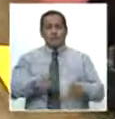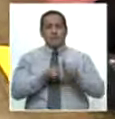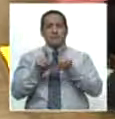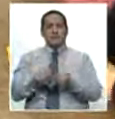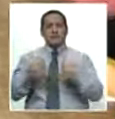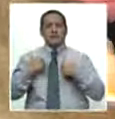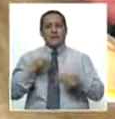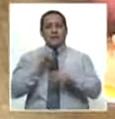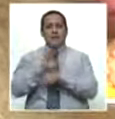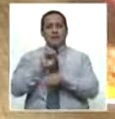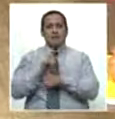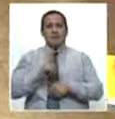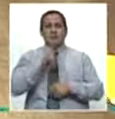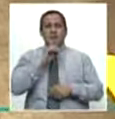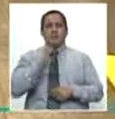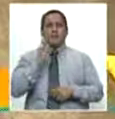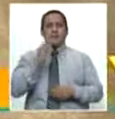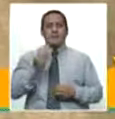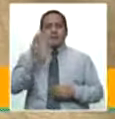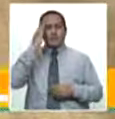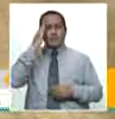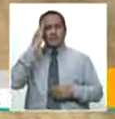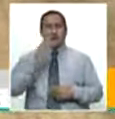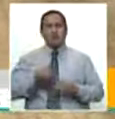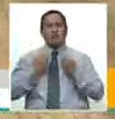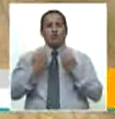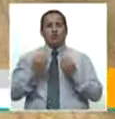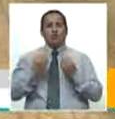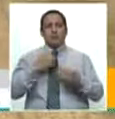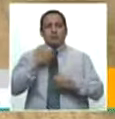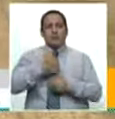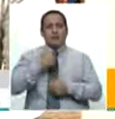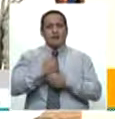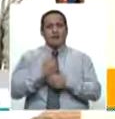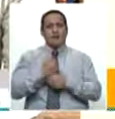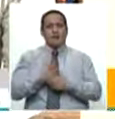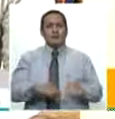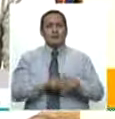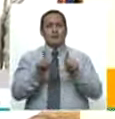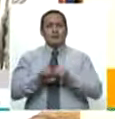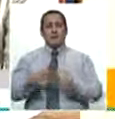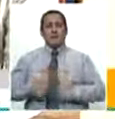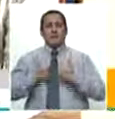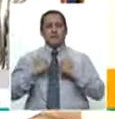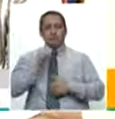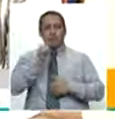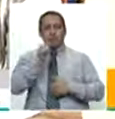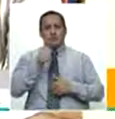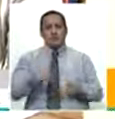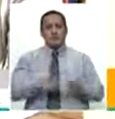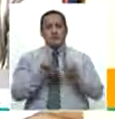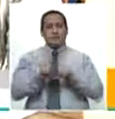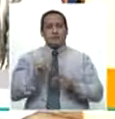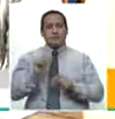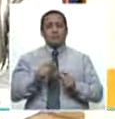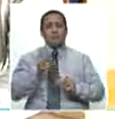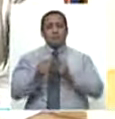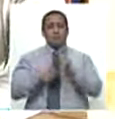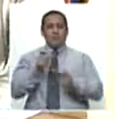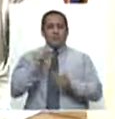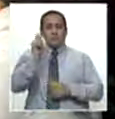y también capacitando a los padres para que sepan cómo actuar en la vida diaria con una persona con